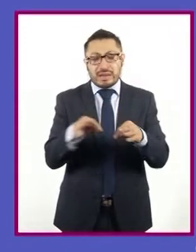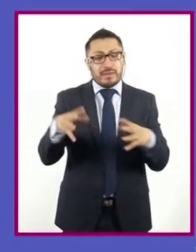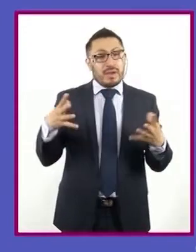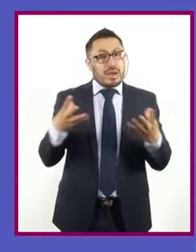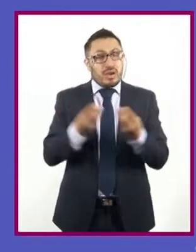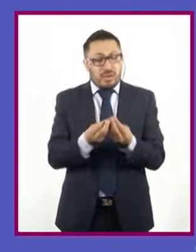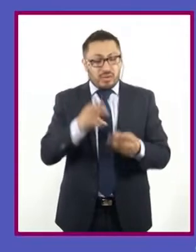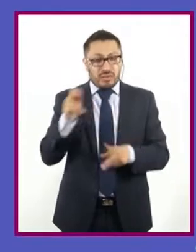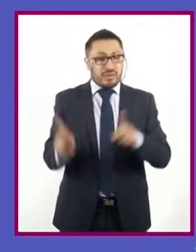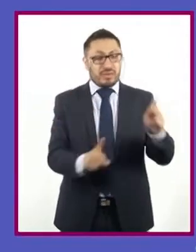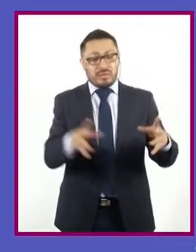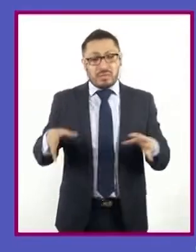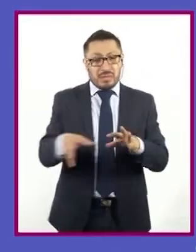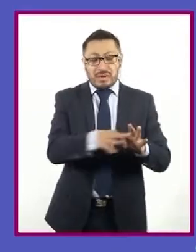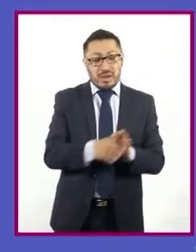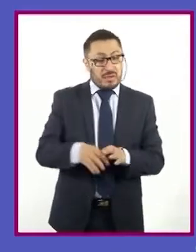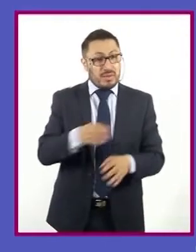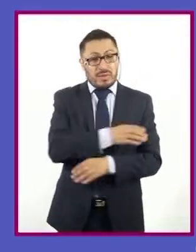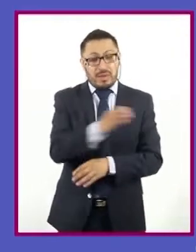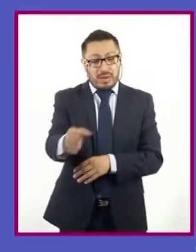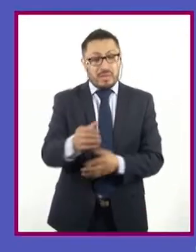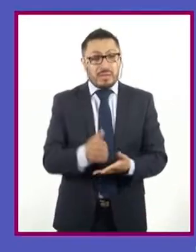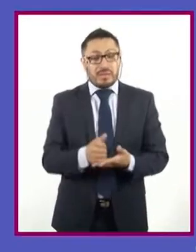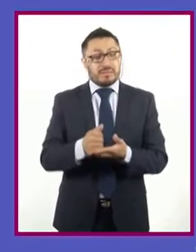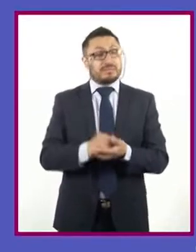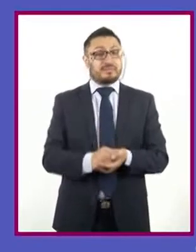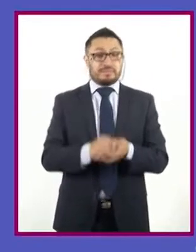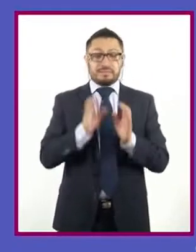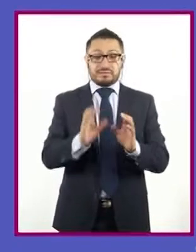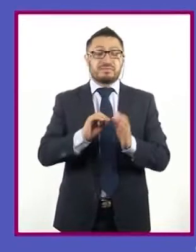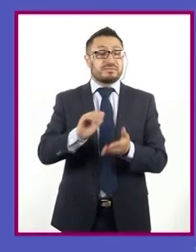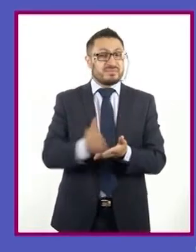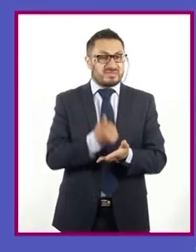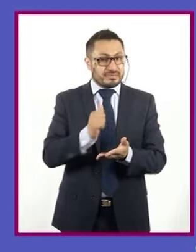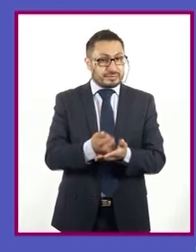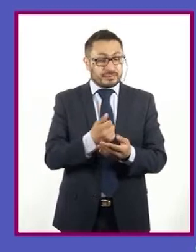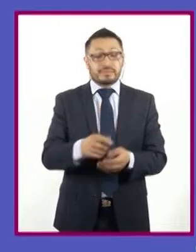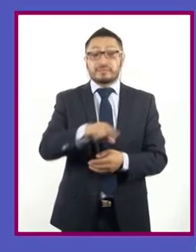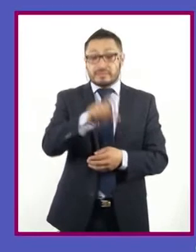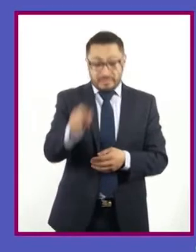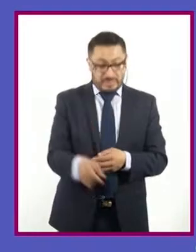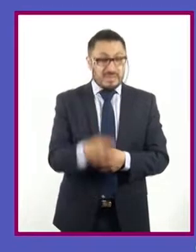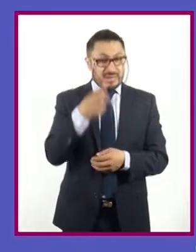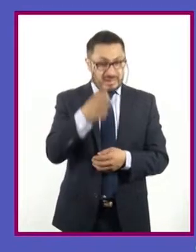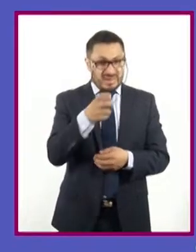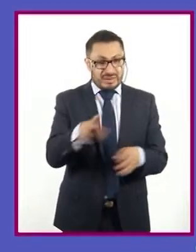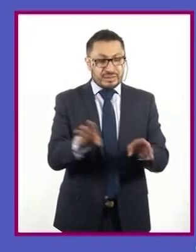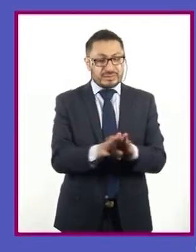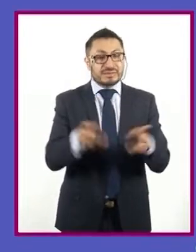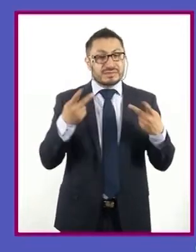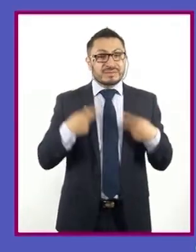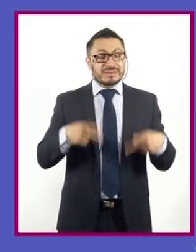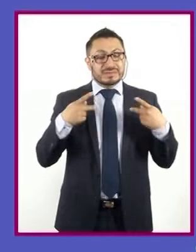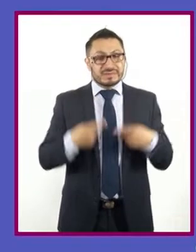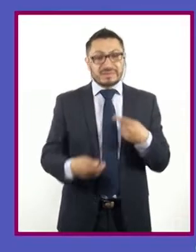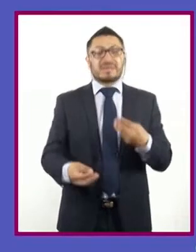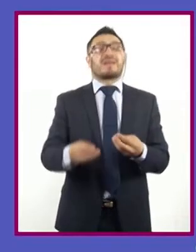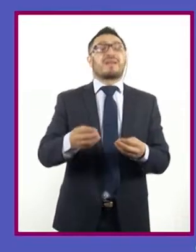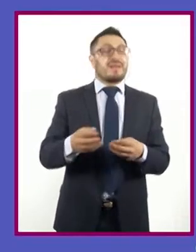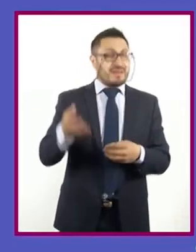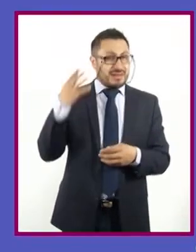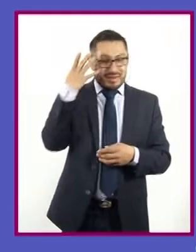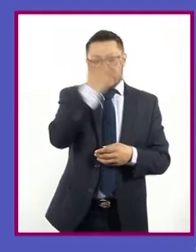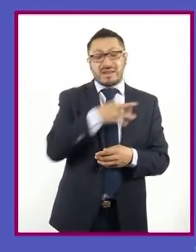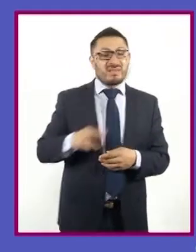de los pueblos. El efecto unificador del arroz en la gente se ve particularmente reflejado en el vasto delta del río